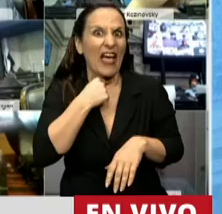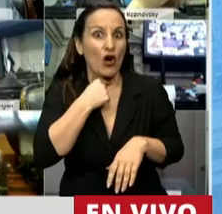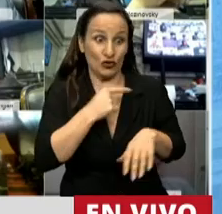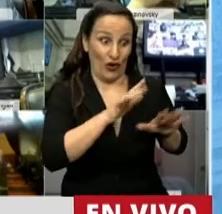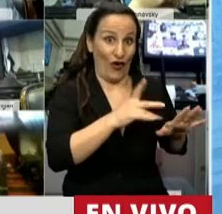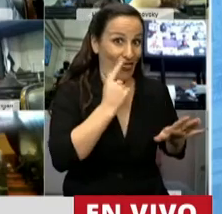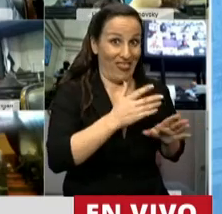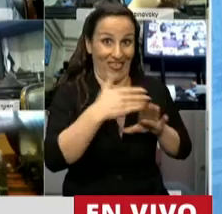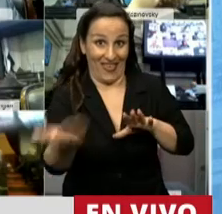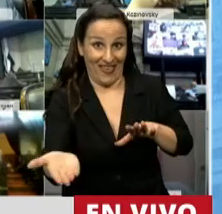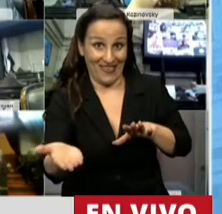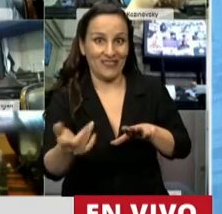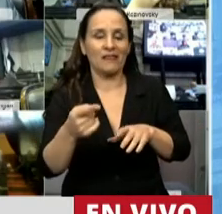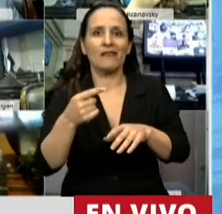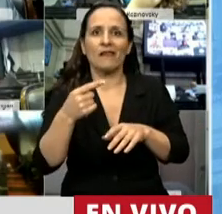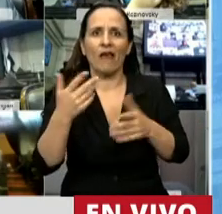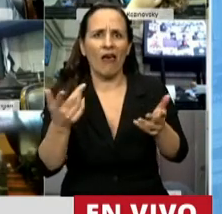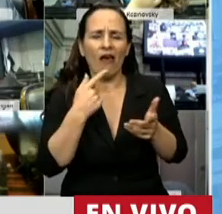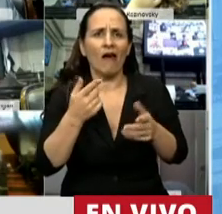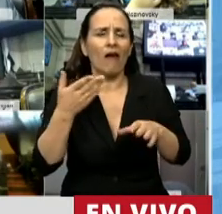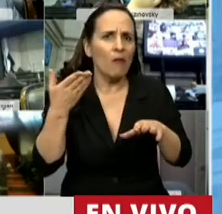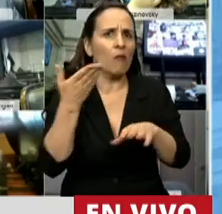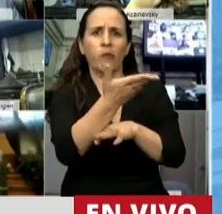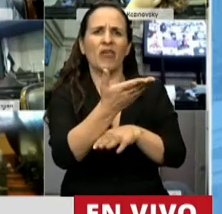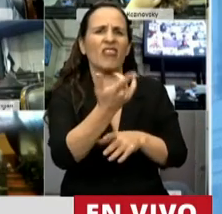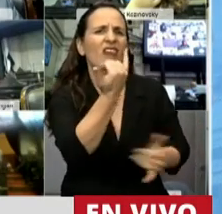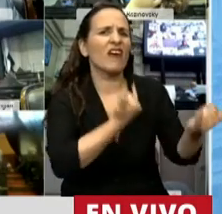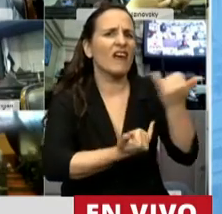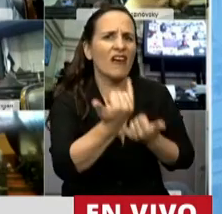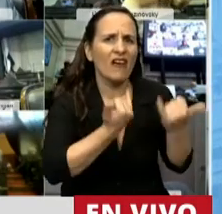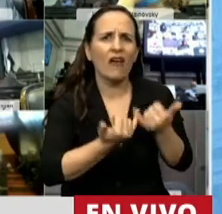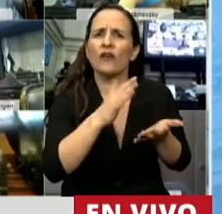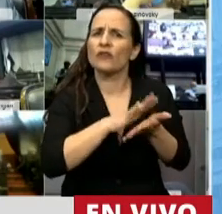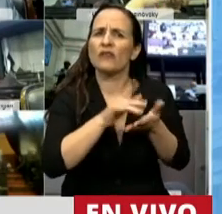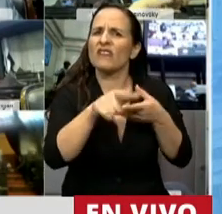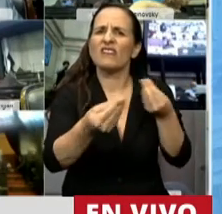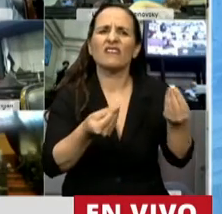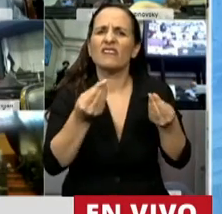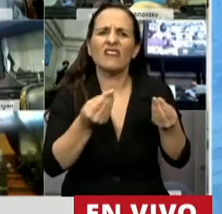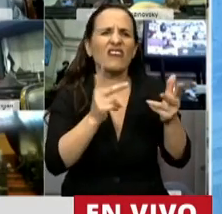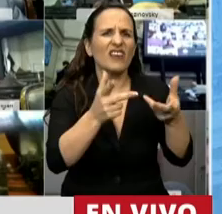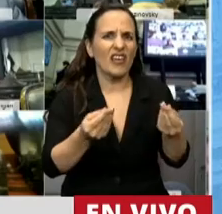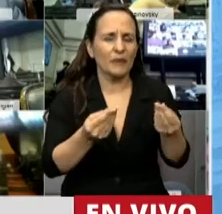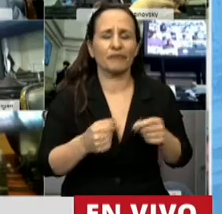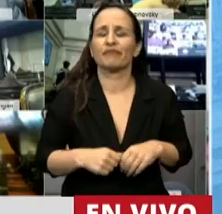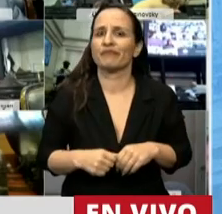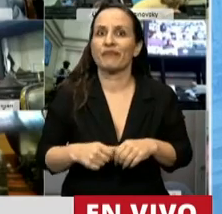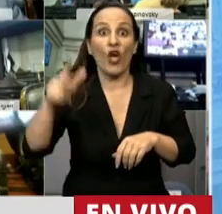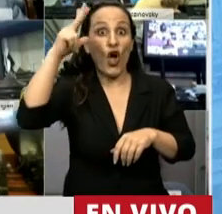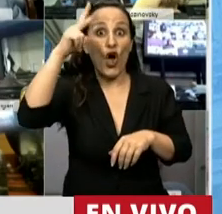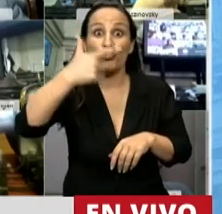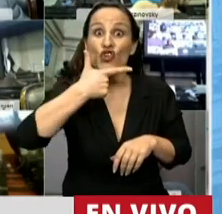días después de estas declaraciones, solicitamos una explicación sobre lo que se estaba manifestando. El 8 de